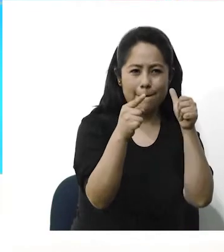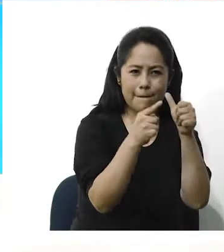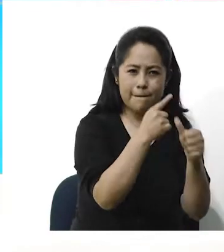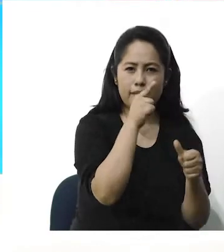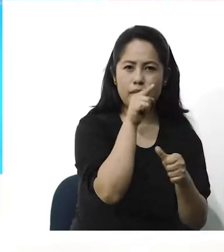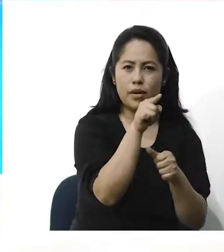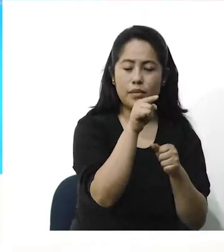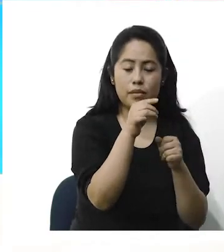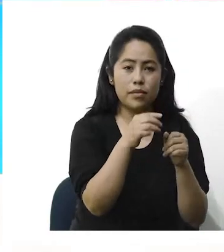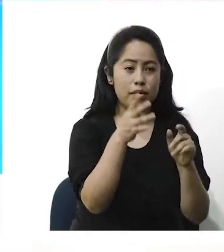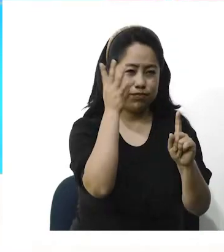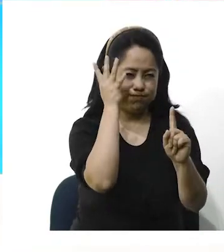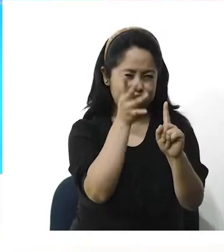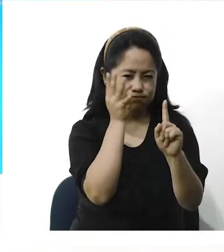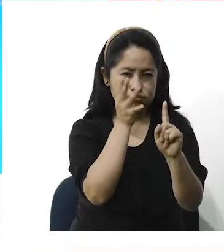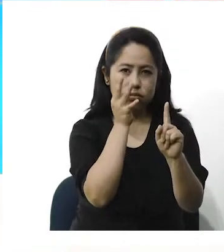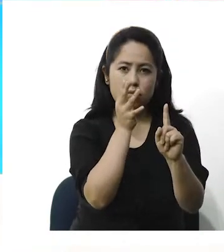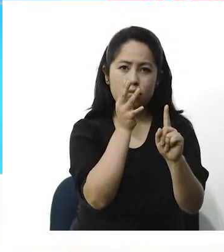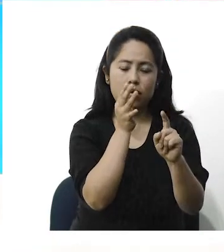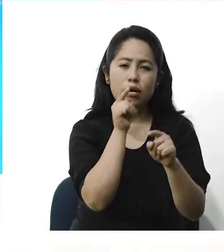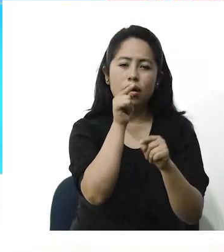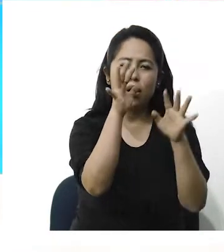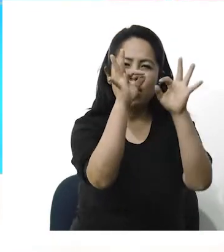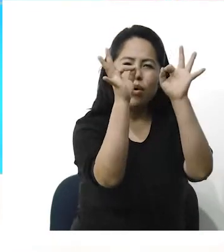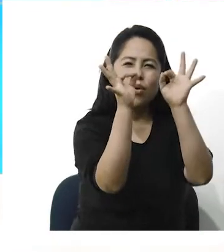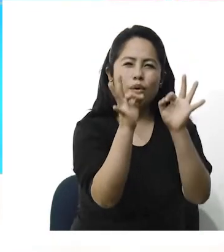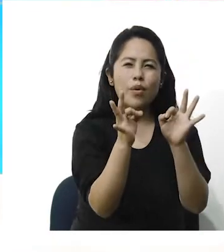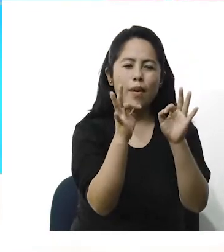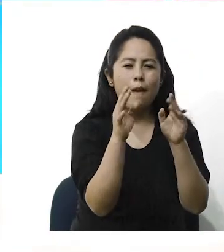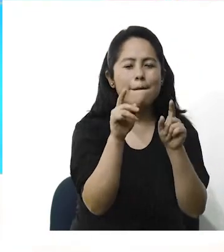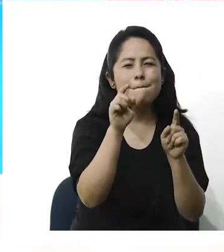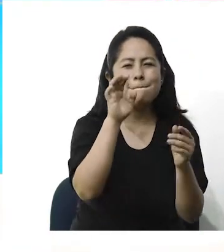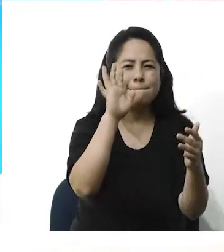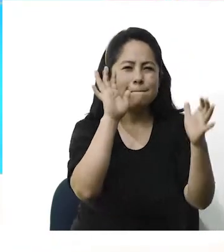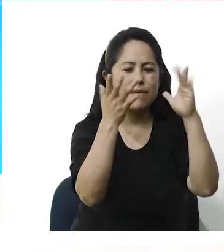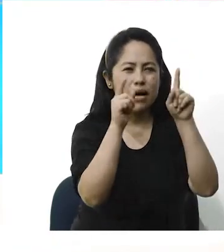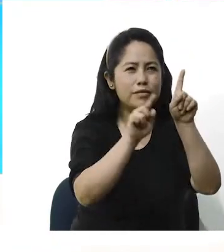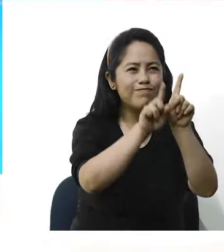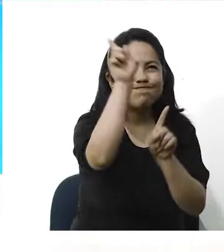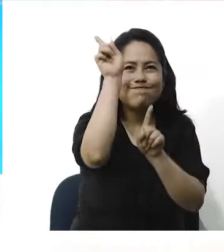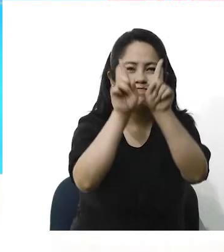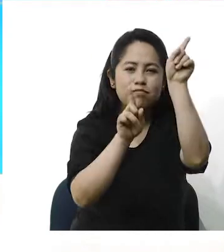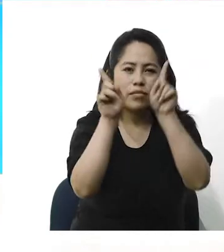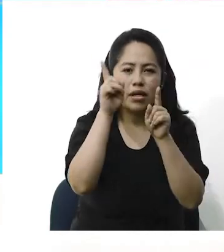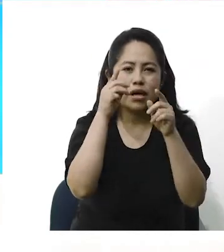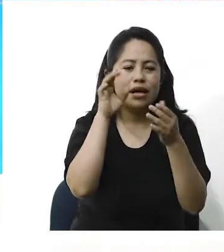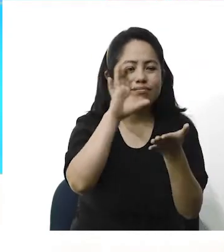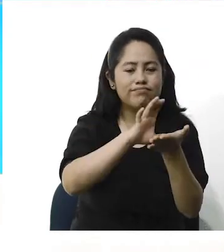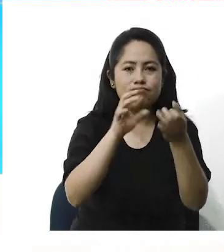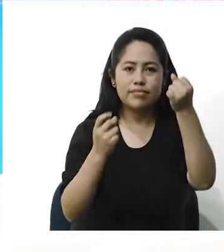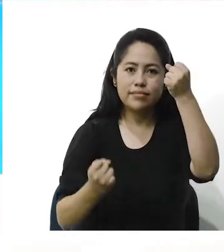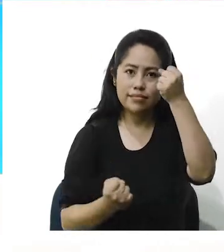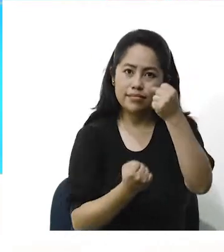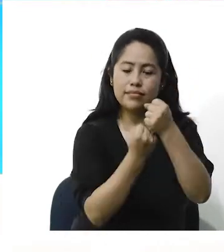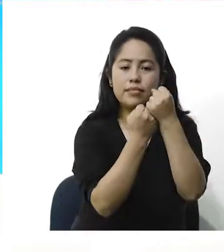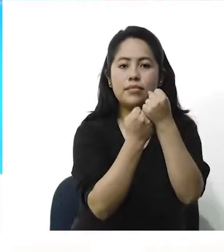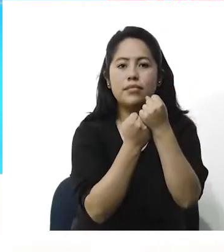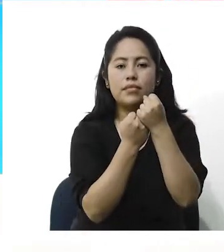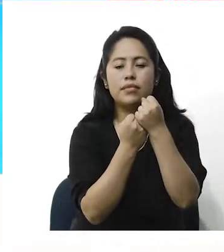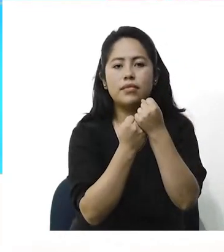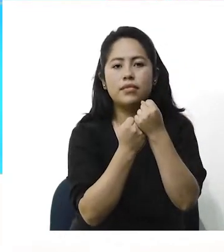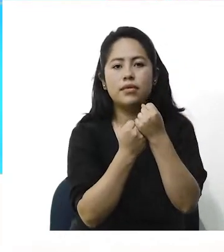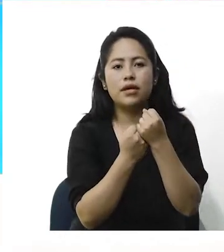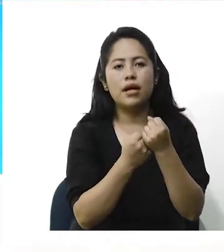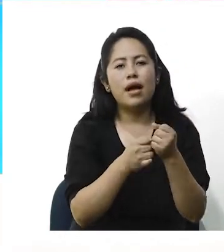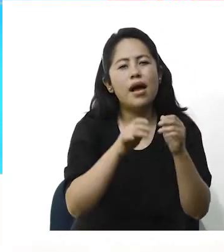observar, tienen forma de estrella, son células de apoyo, consideradas como las amas de